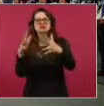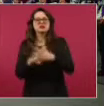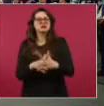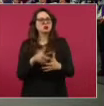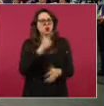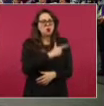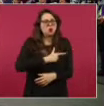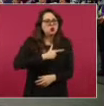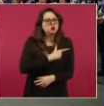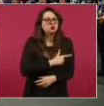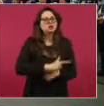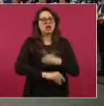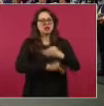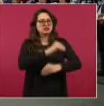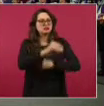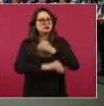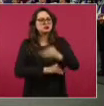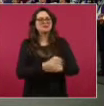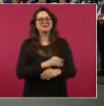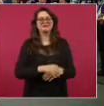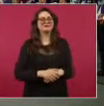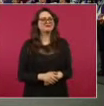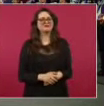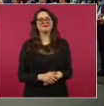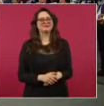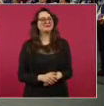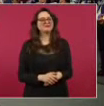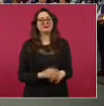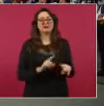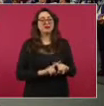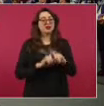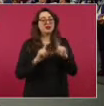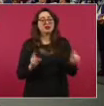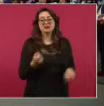paz y corazones llenos de ternura,